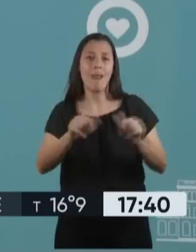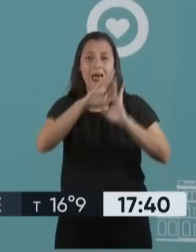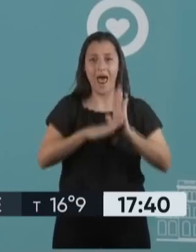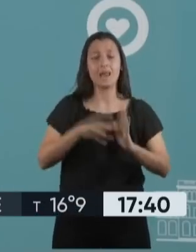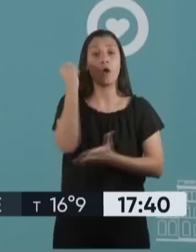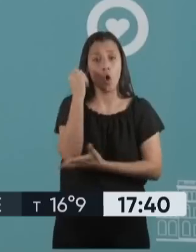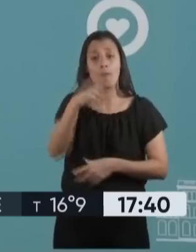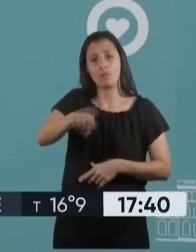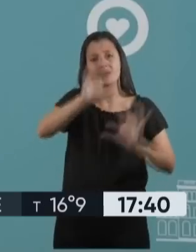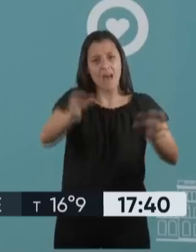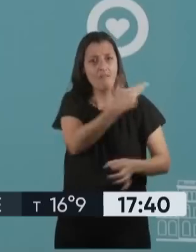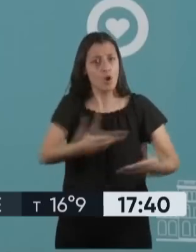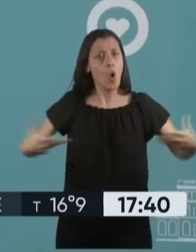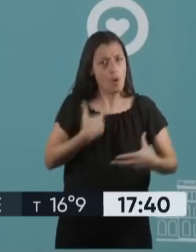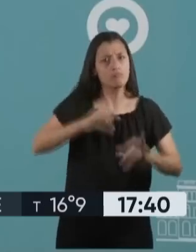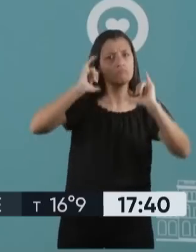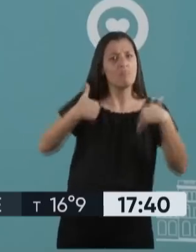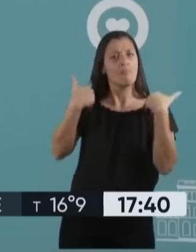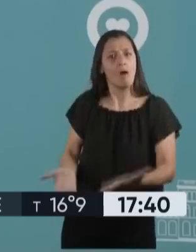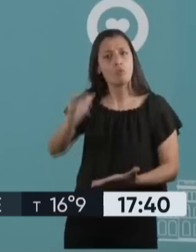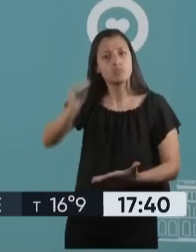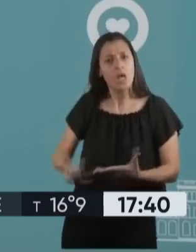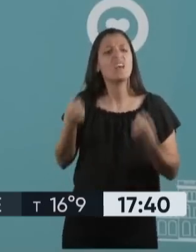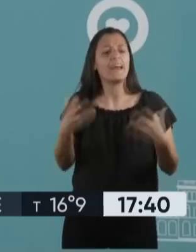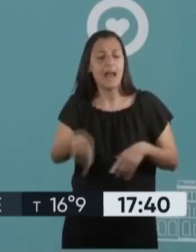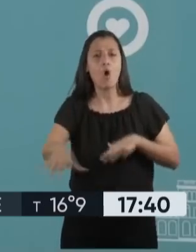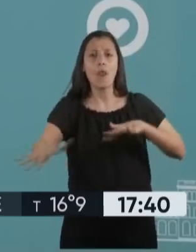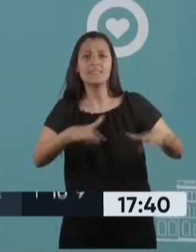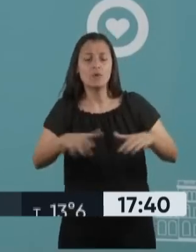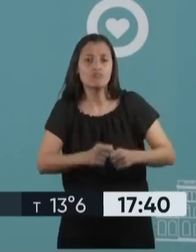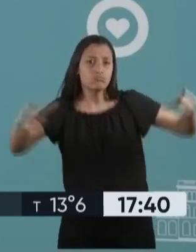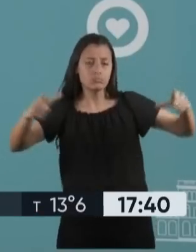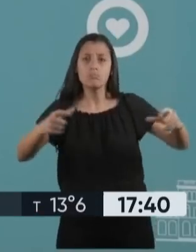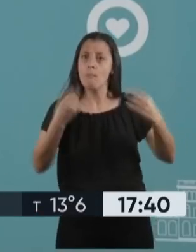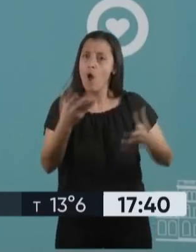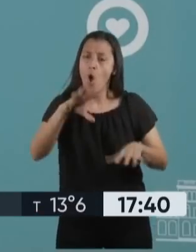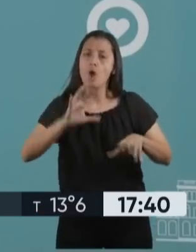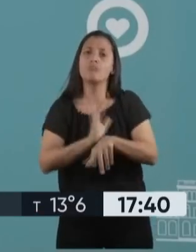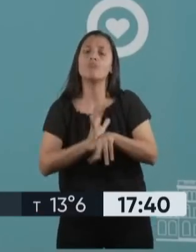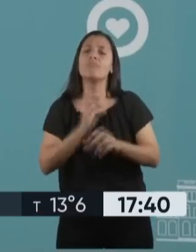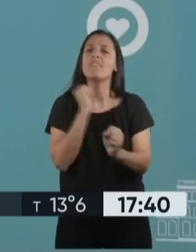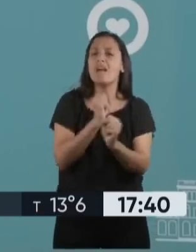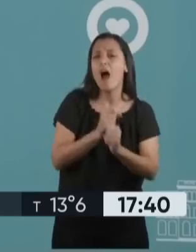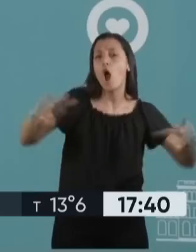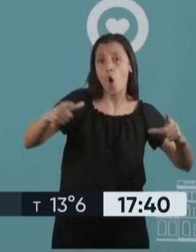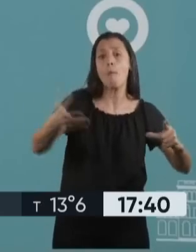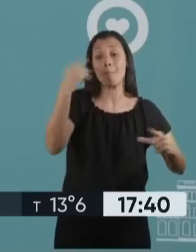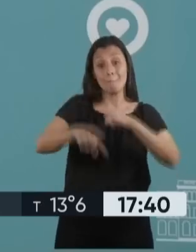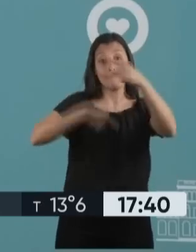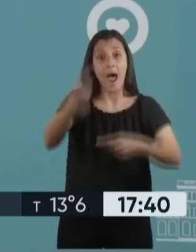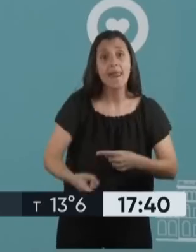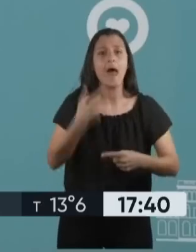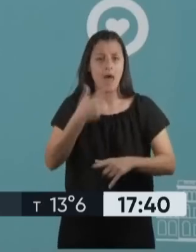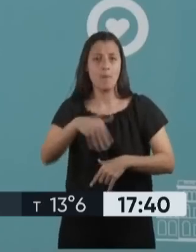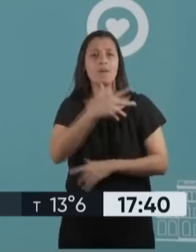está conforme, si se quiere, con el grado de crecimiento y de desarrollo el grado de crecimiento que estamos logrando, la creación de empleo. Mañana vamos a tener números